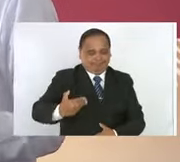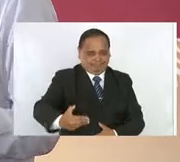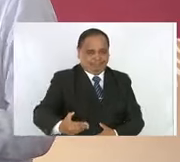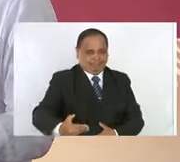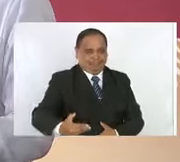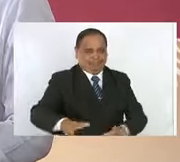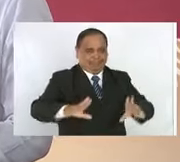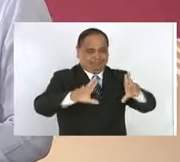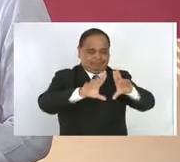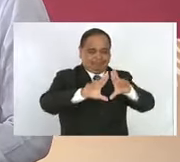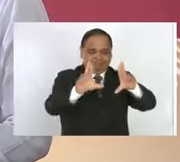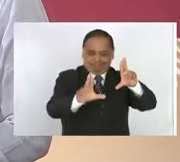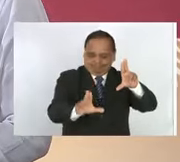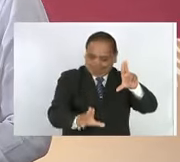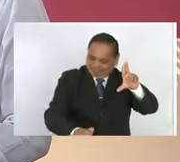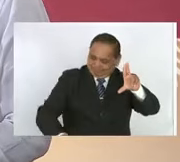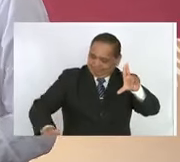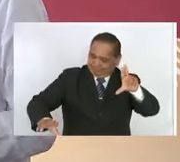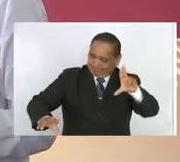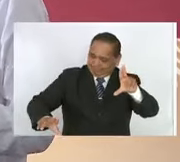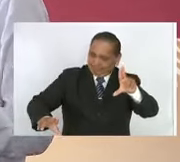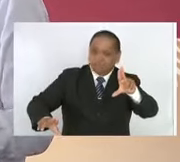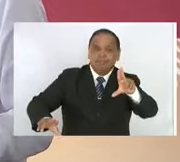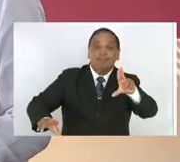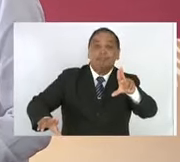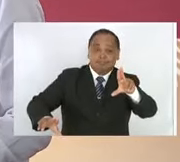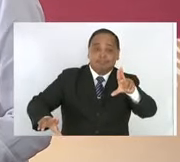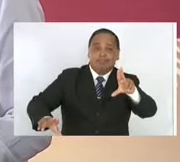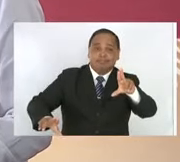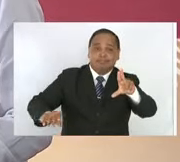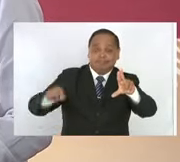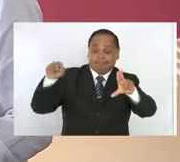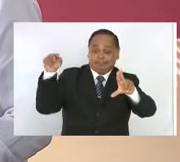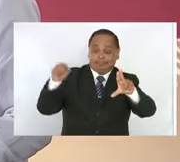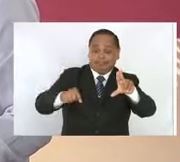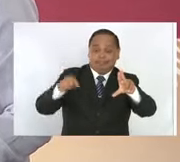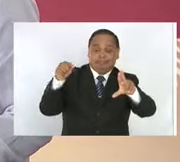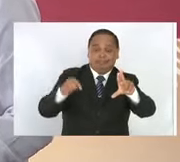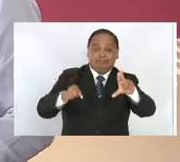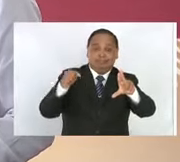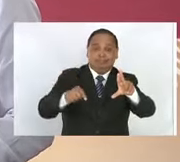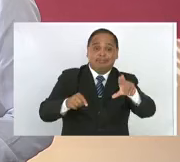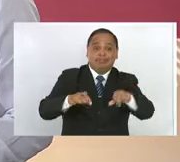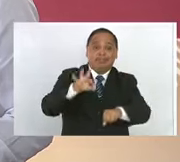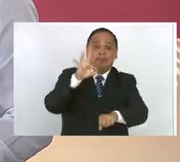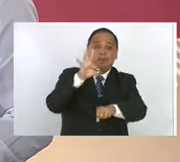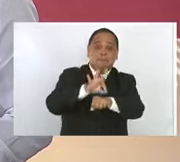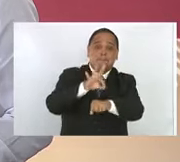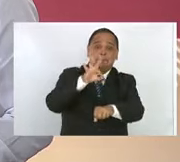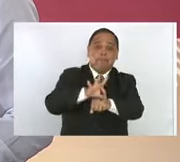nuestro país no tiene los médicos